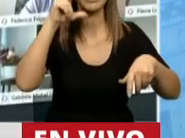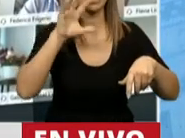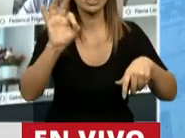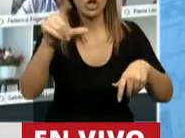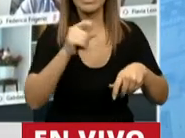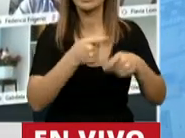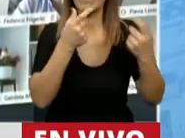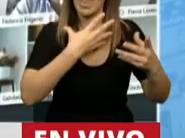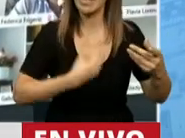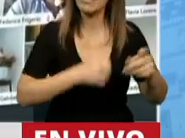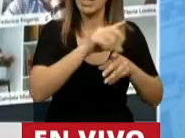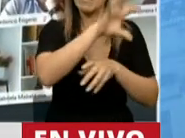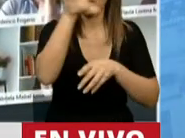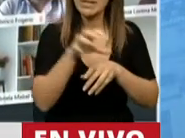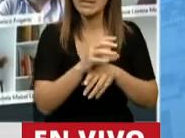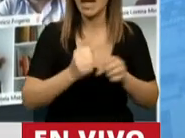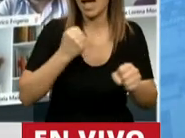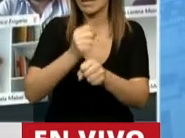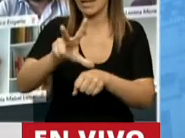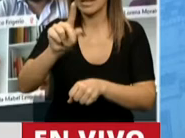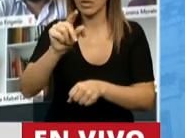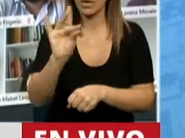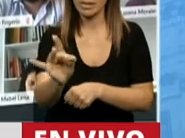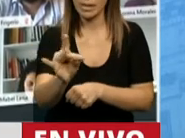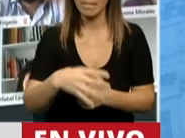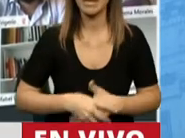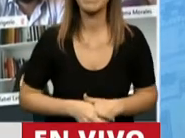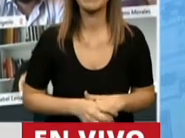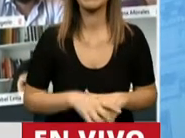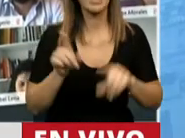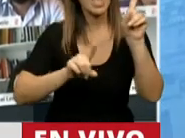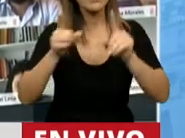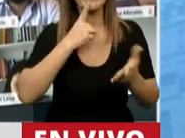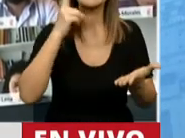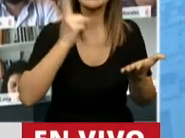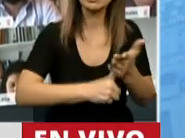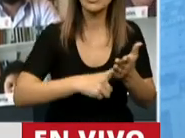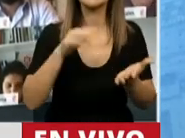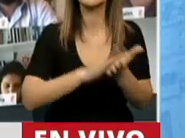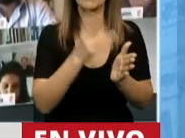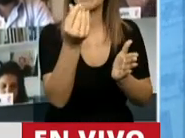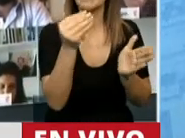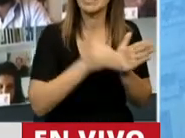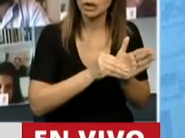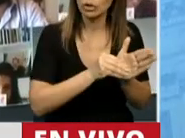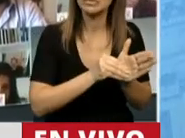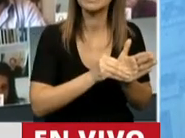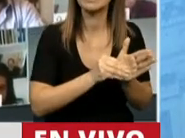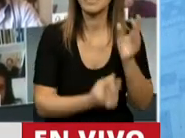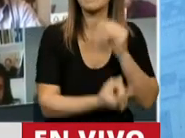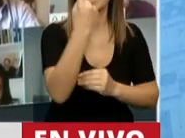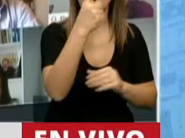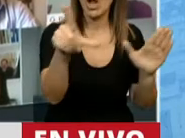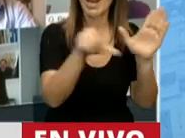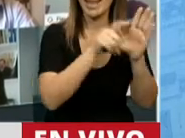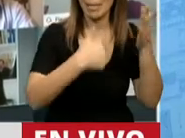nivel de inversiones al 31 de diciembre. Decisiones que se han tomado en relación a las tarifas. Primero, la ley